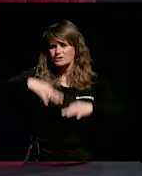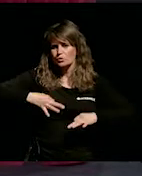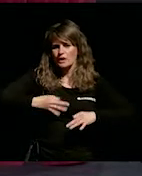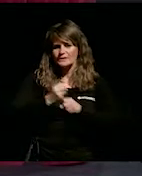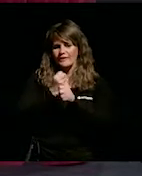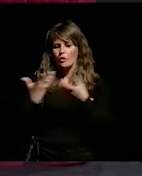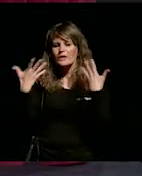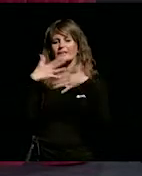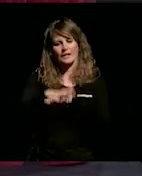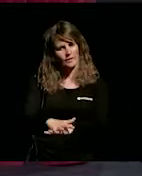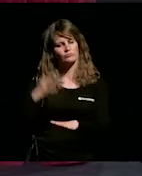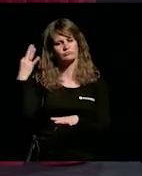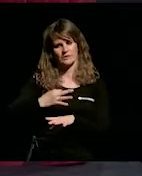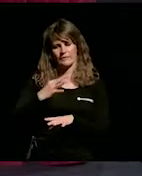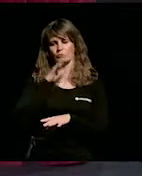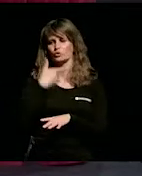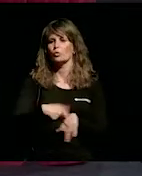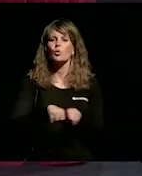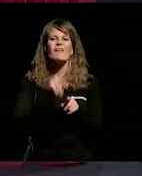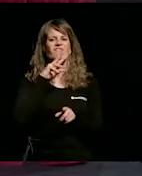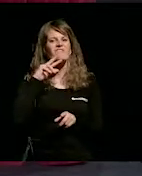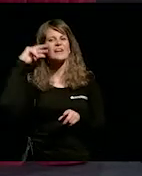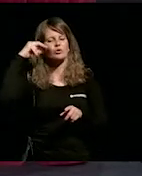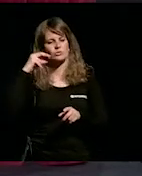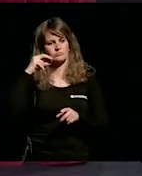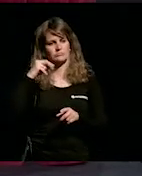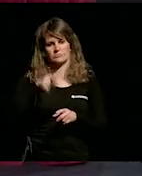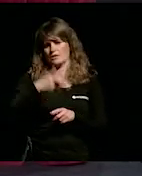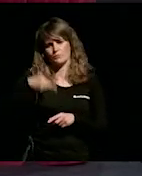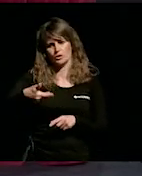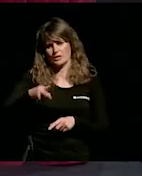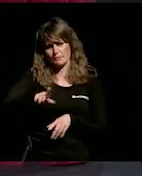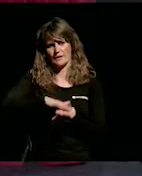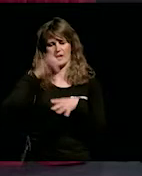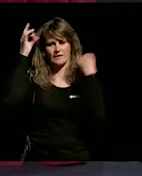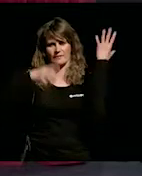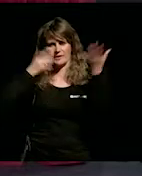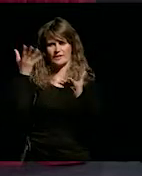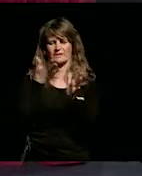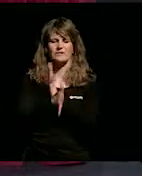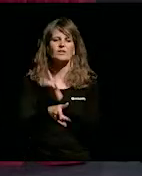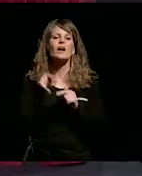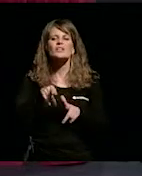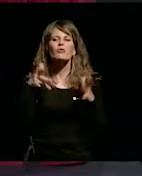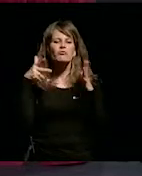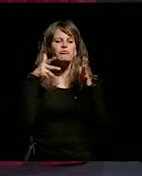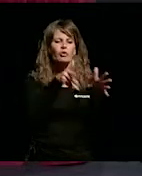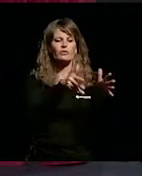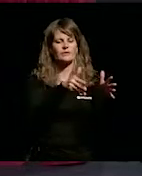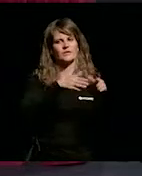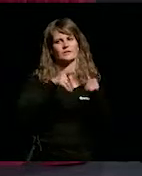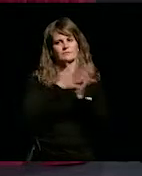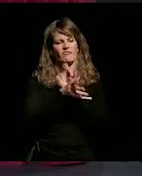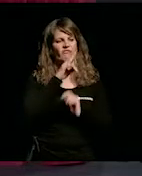es un valor esencial en nuestras actividades. El concepto de participación está en el foco central de nuestro trabajo, es algo